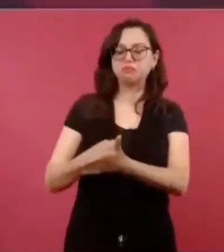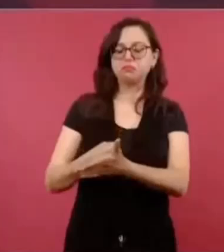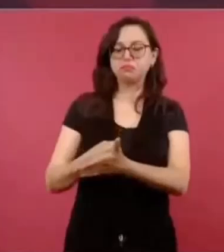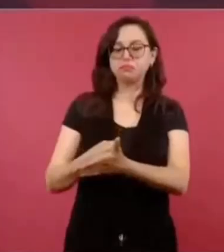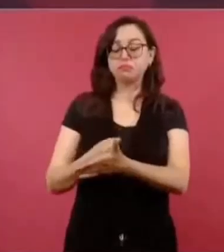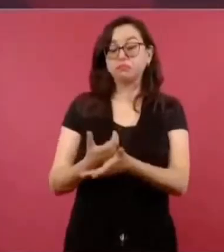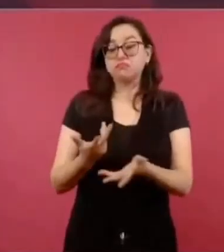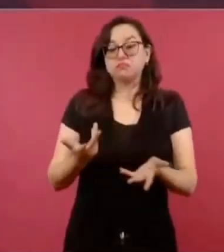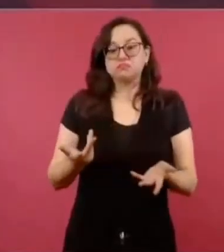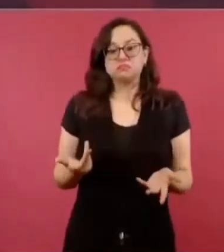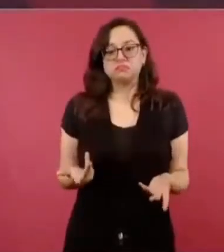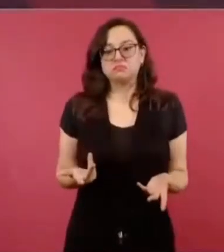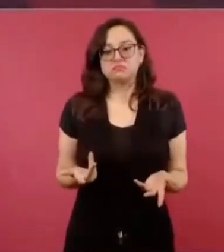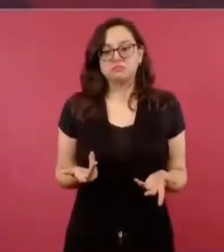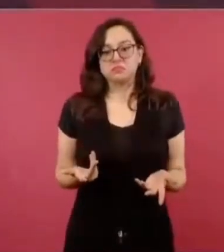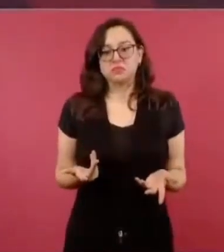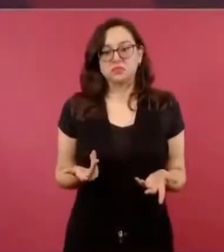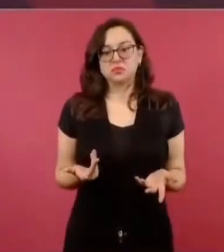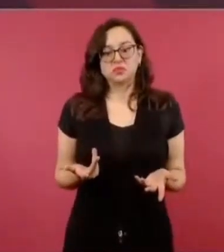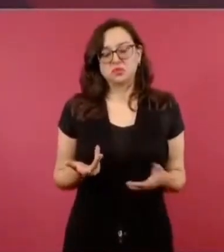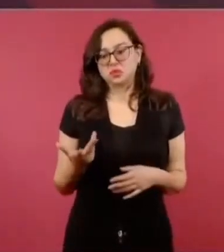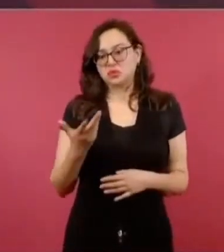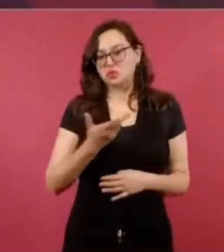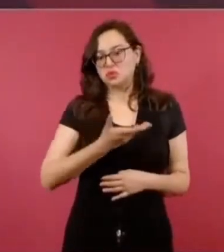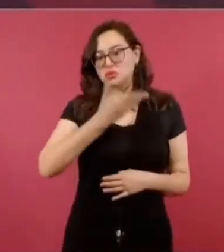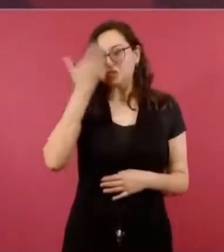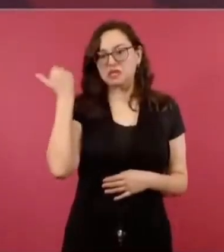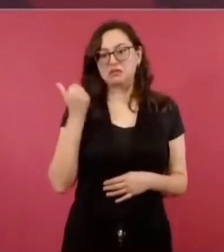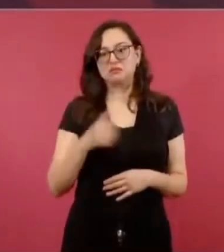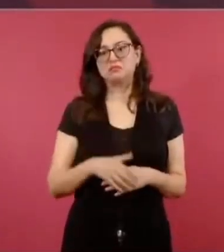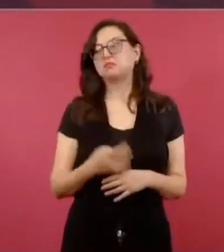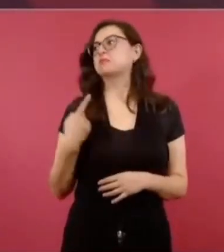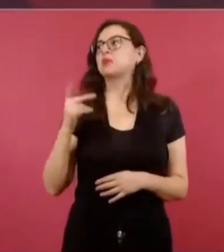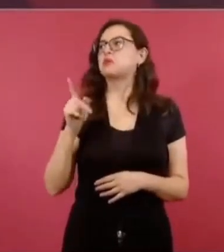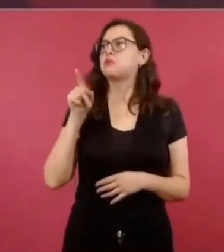No sé, pero como que no deberían de dormir